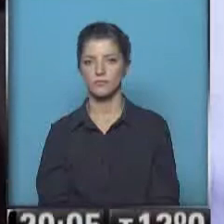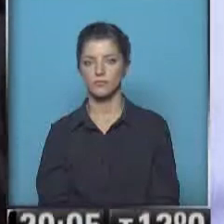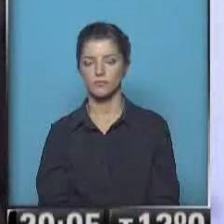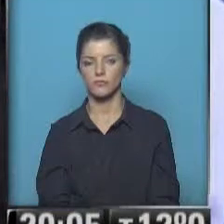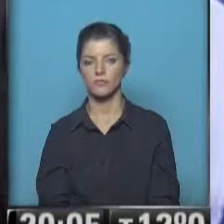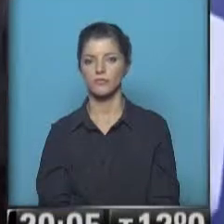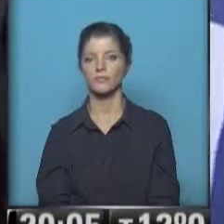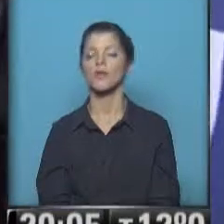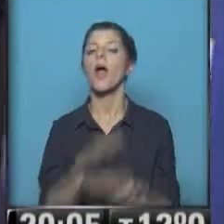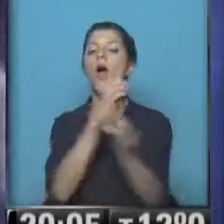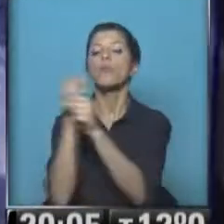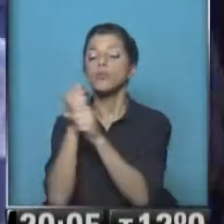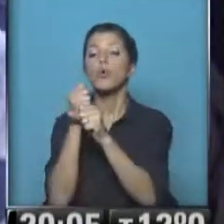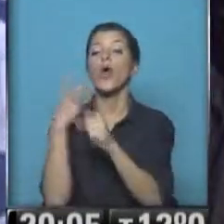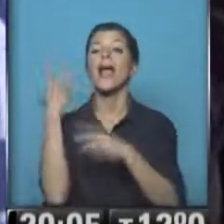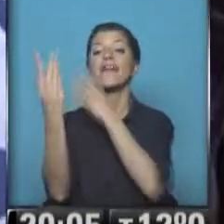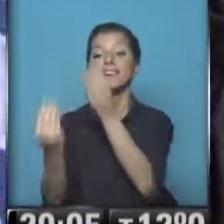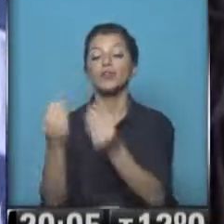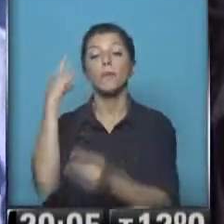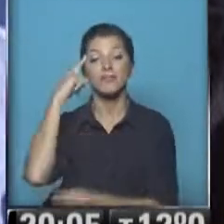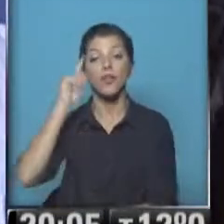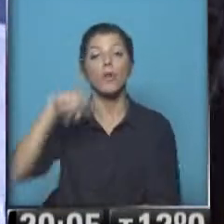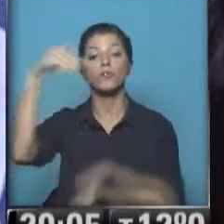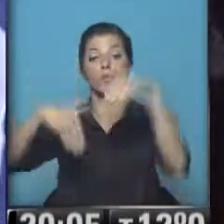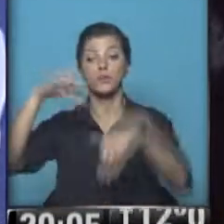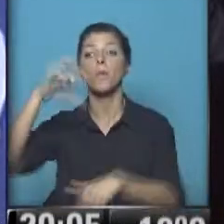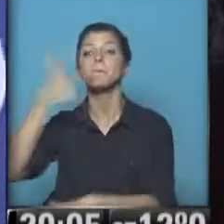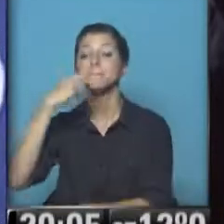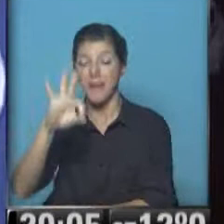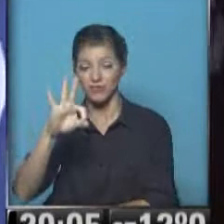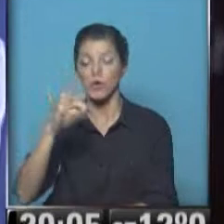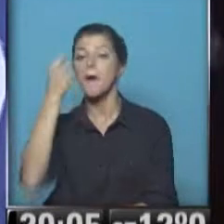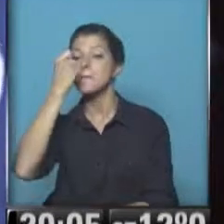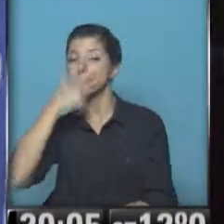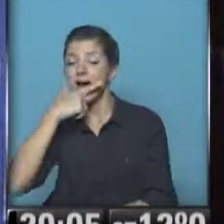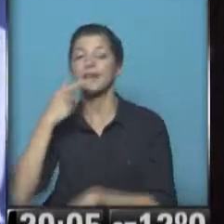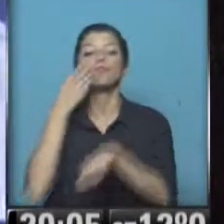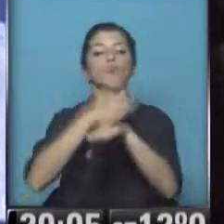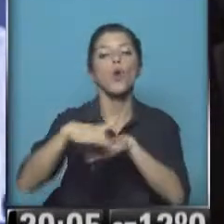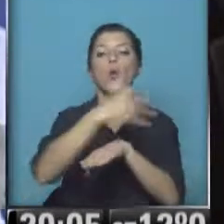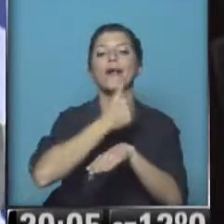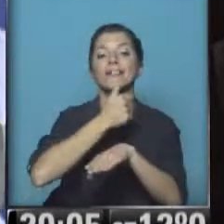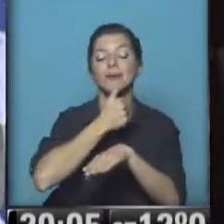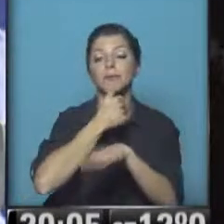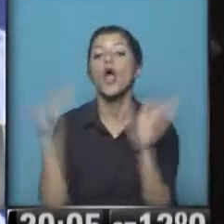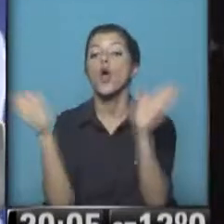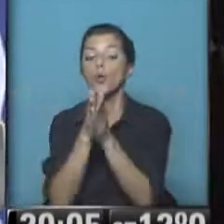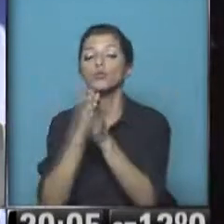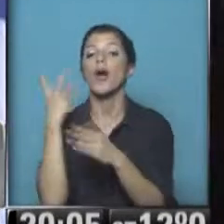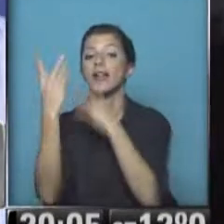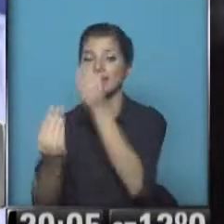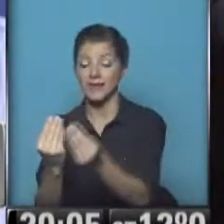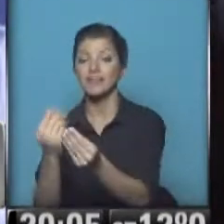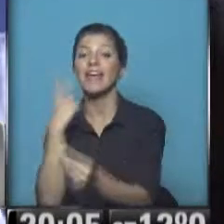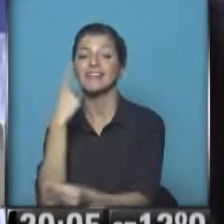La actividad de los precandidatos de cara a las PASO del mes de agosto, Mauricio Macri recorrió Quilmes junto al precandidato intendente